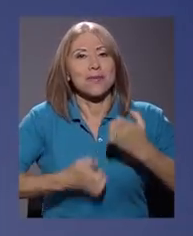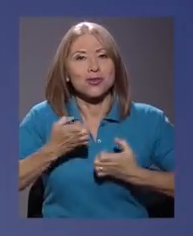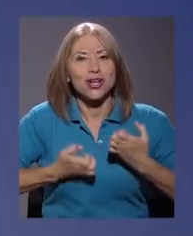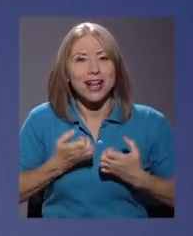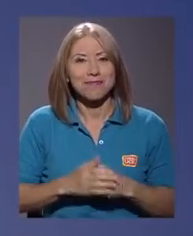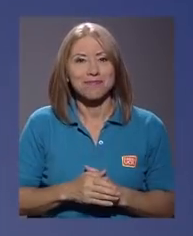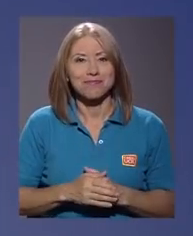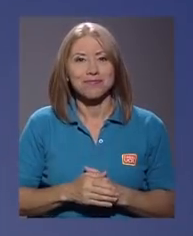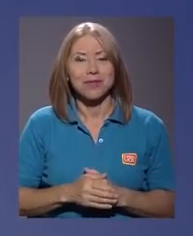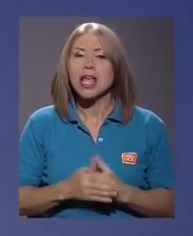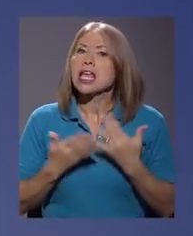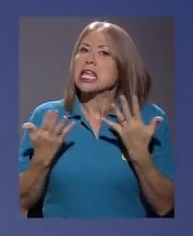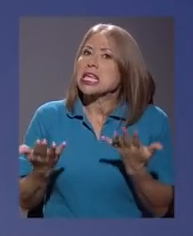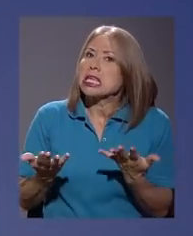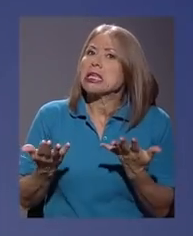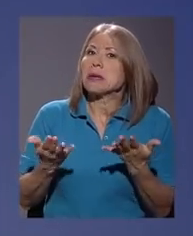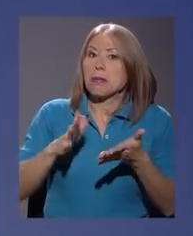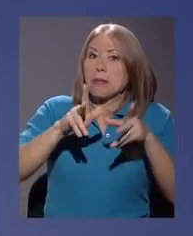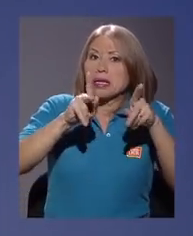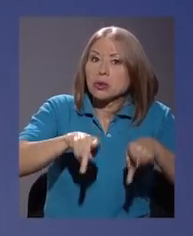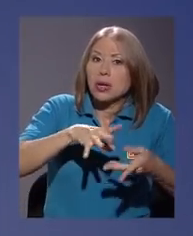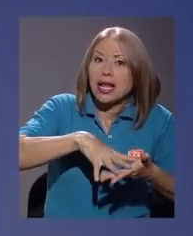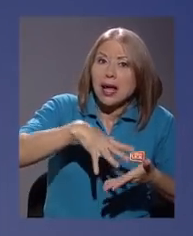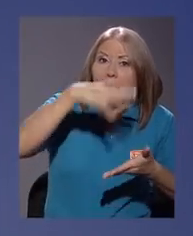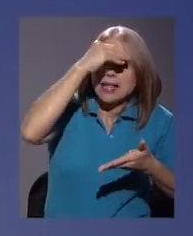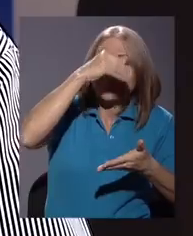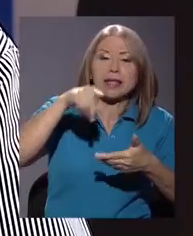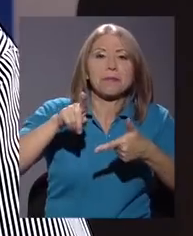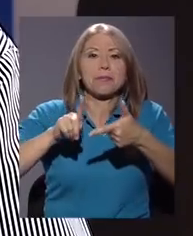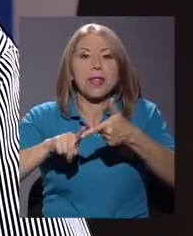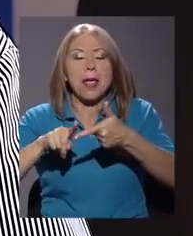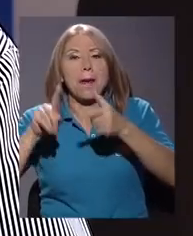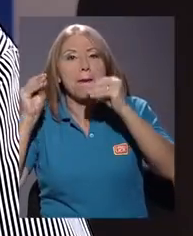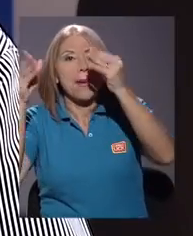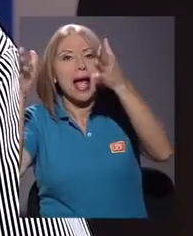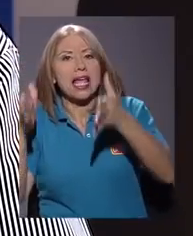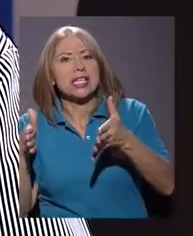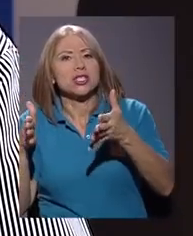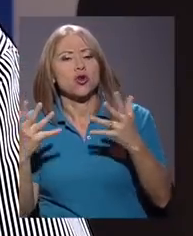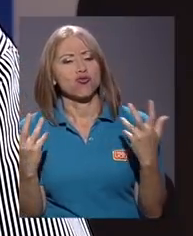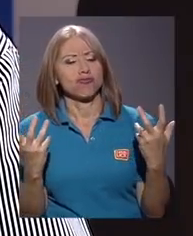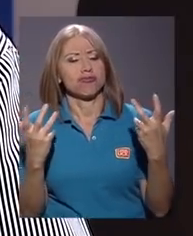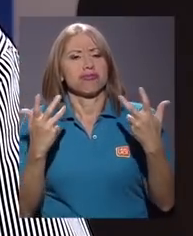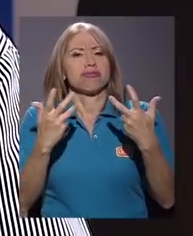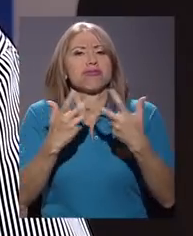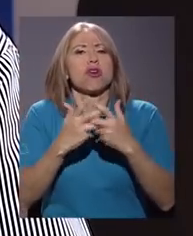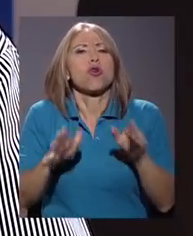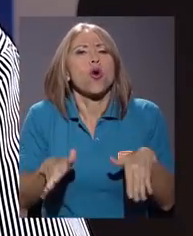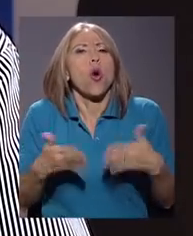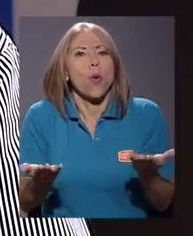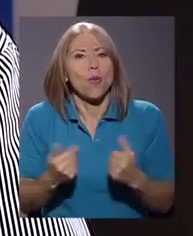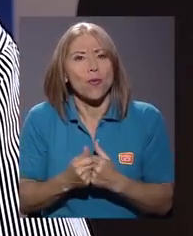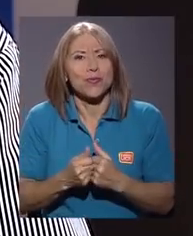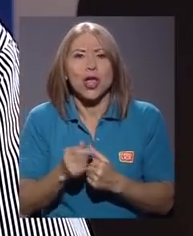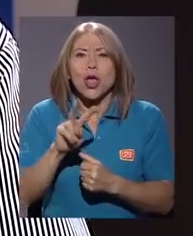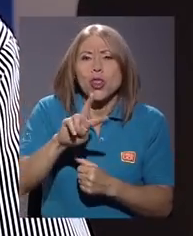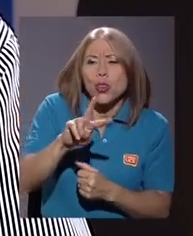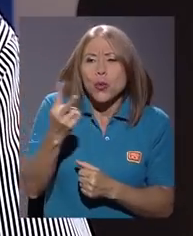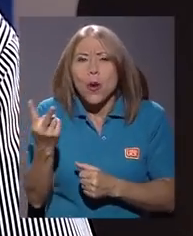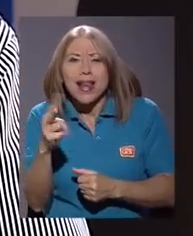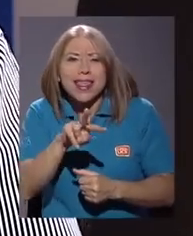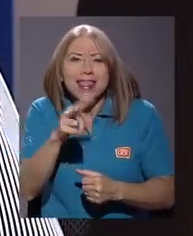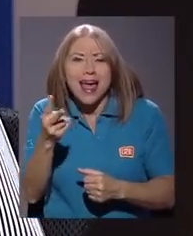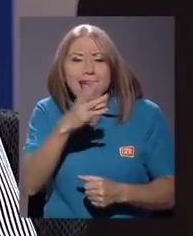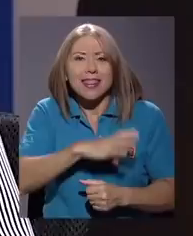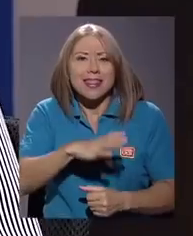interacción comunicacional entre El aprendiz y el maestro que enseña eh Y esa dualidad de lenguajes Cómo brincas de un